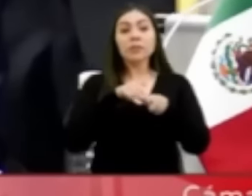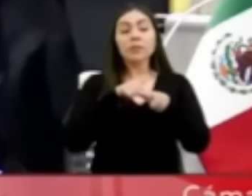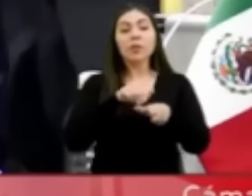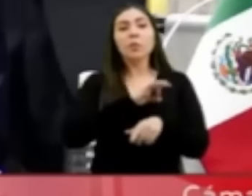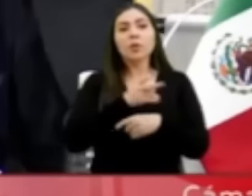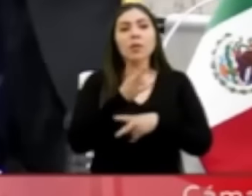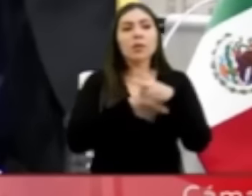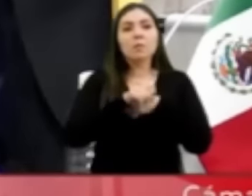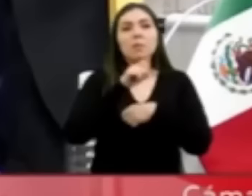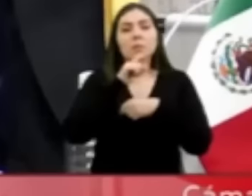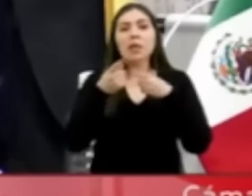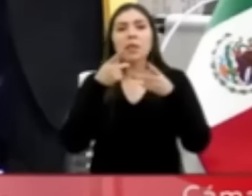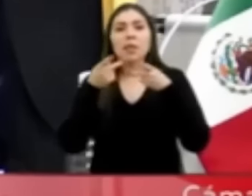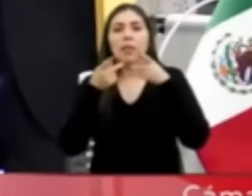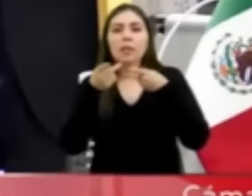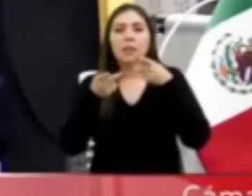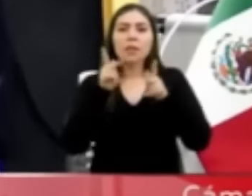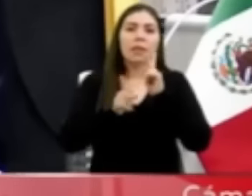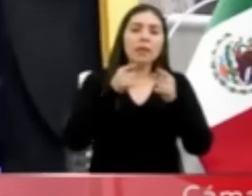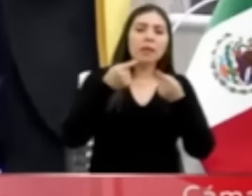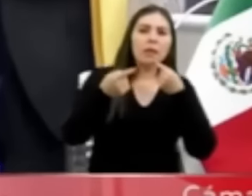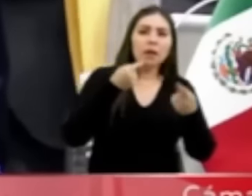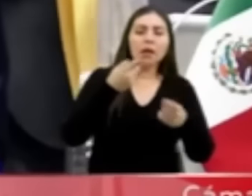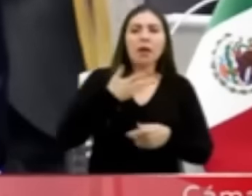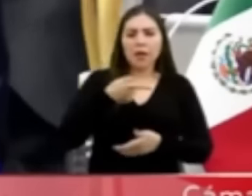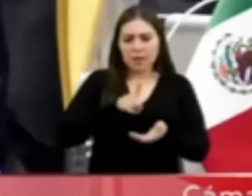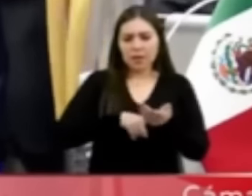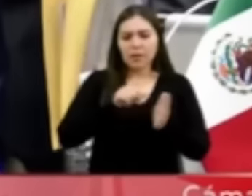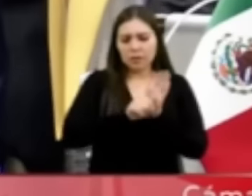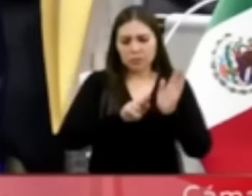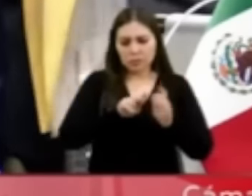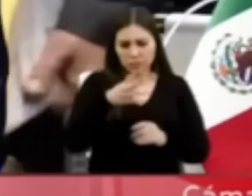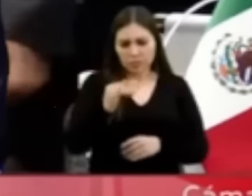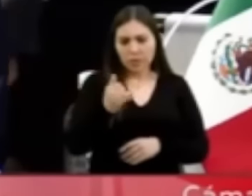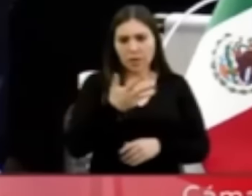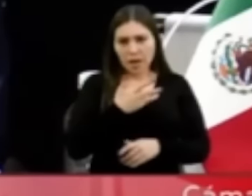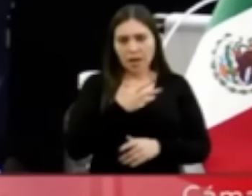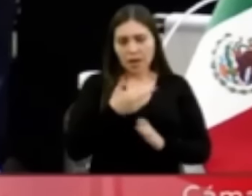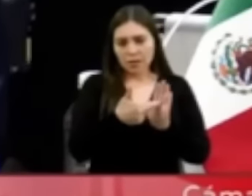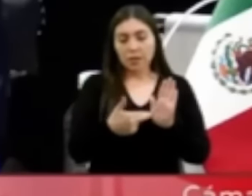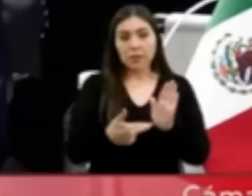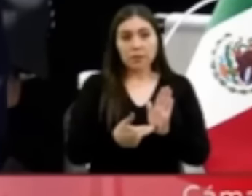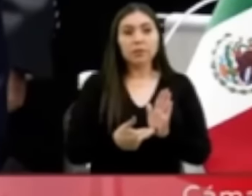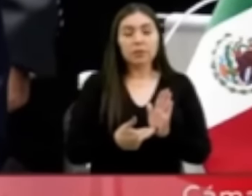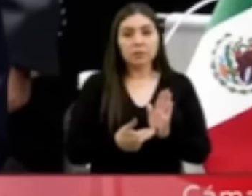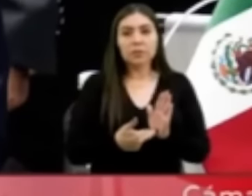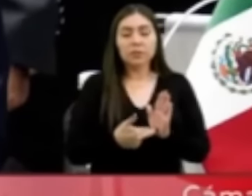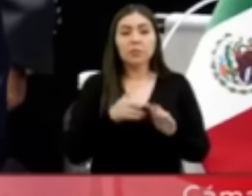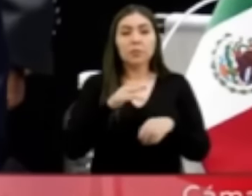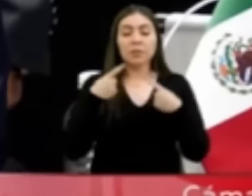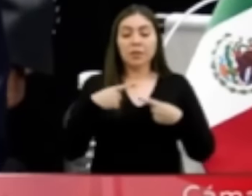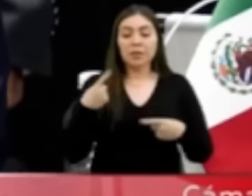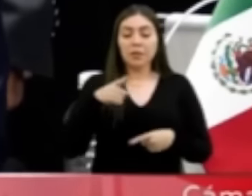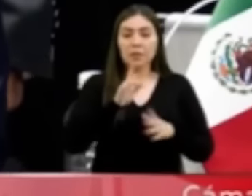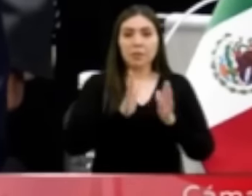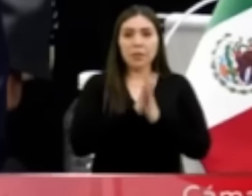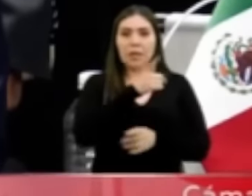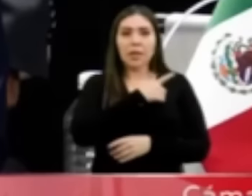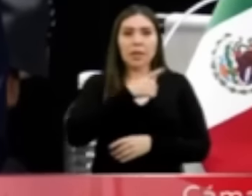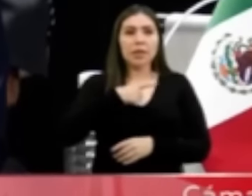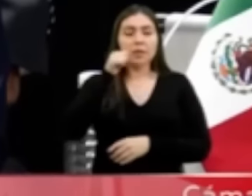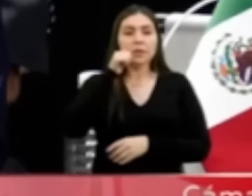enfrascarnos en un diálogo que sí está regulado en el artículo 84 de nuestro reglamento, ya que en todo momento los oradores deben dirigirse a la